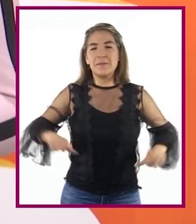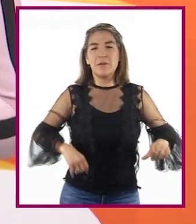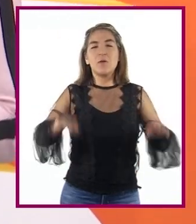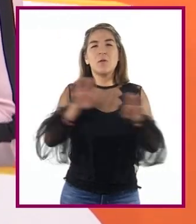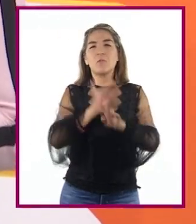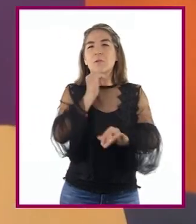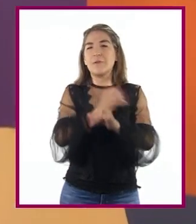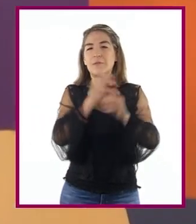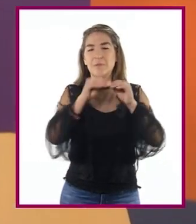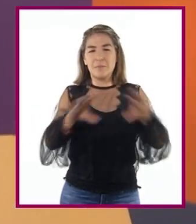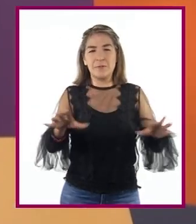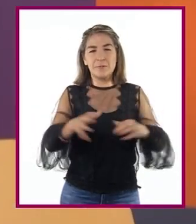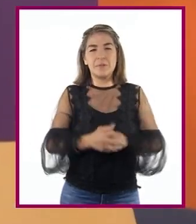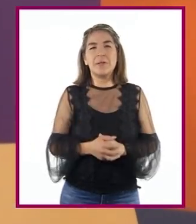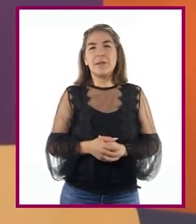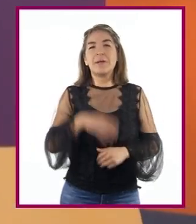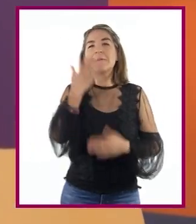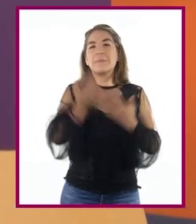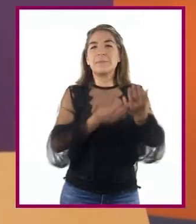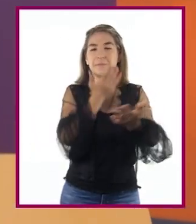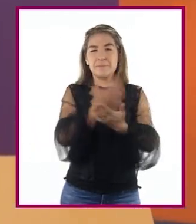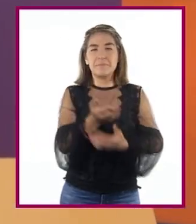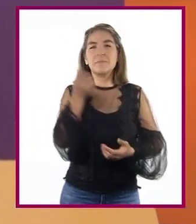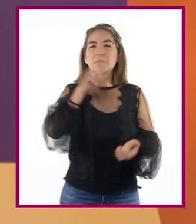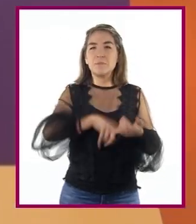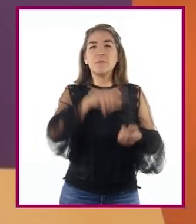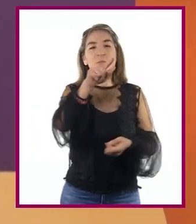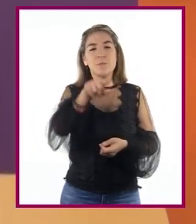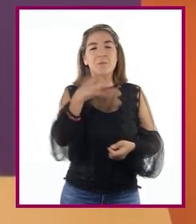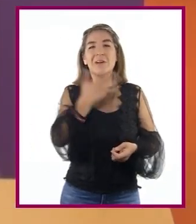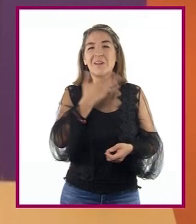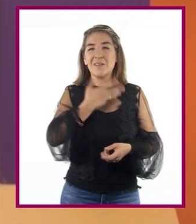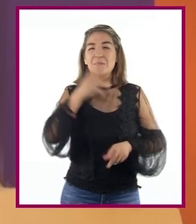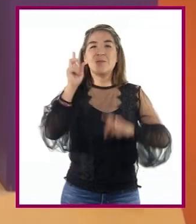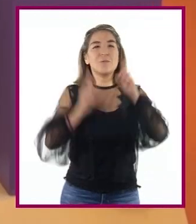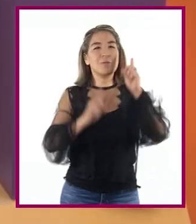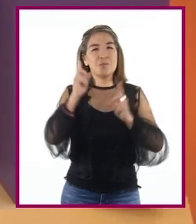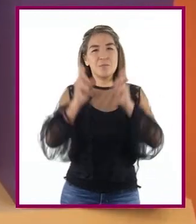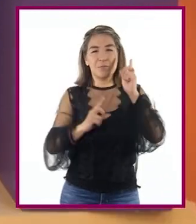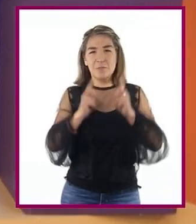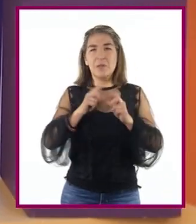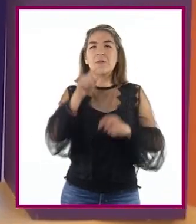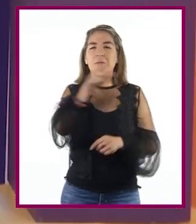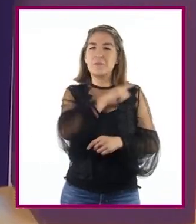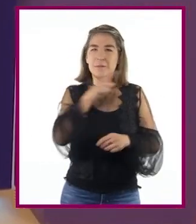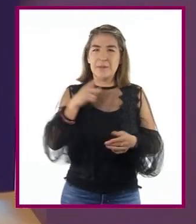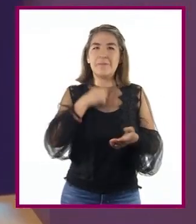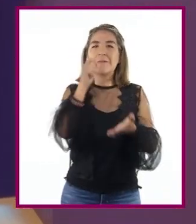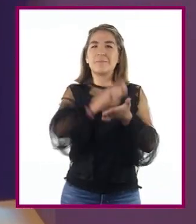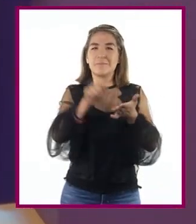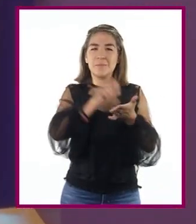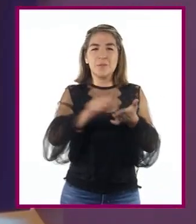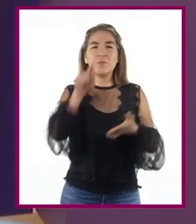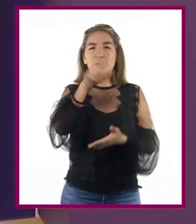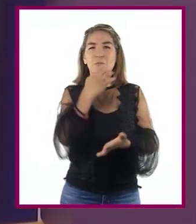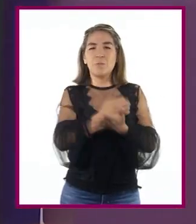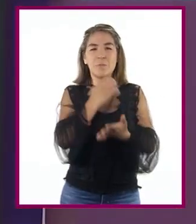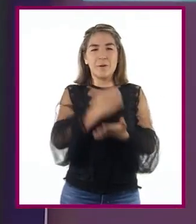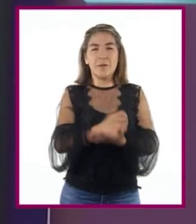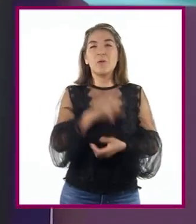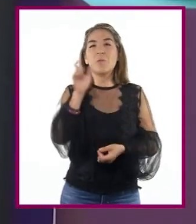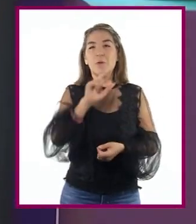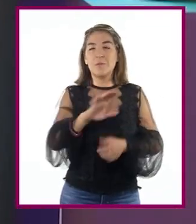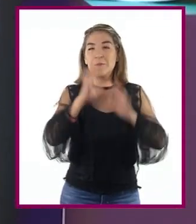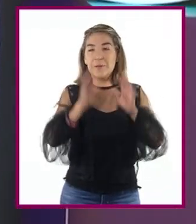de información. Les pedimos que en caso de que surja alguna duda, la escriban en su cuaderno de notas. Así, una